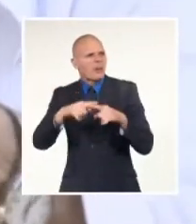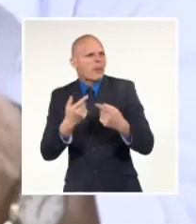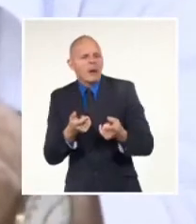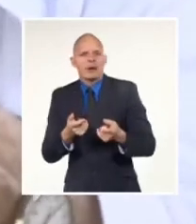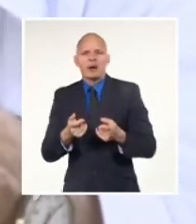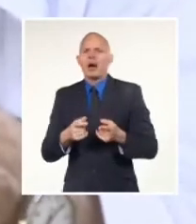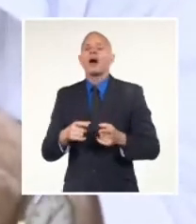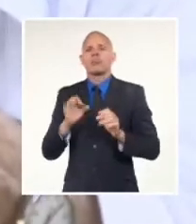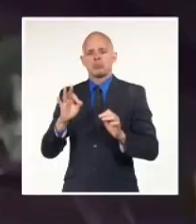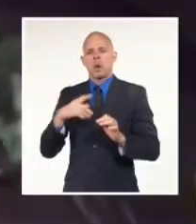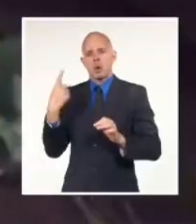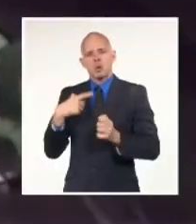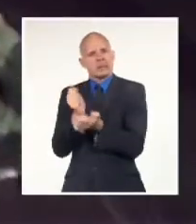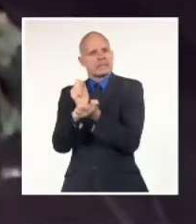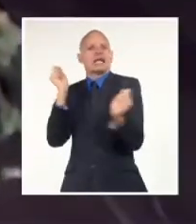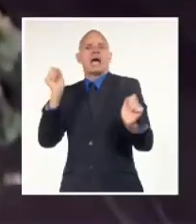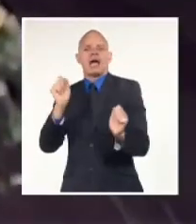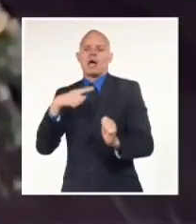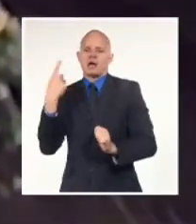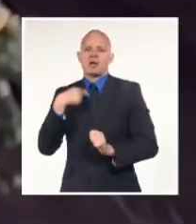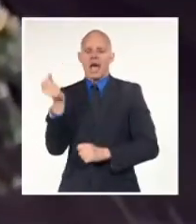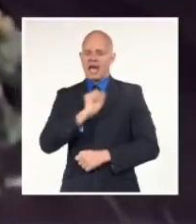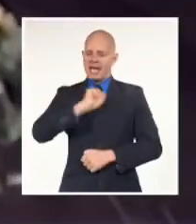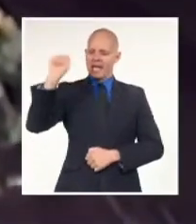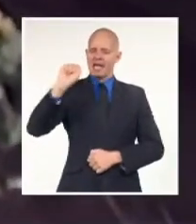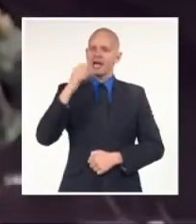nada, ganamos la pelea.